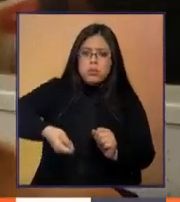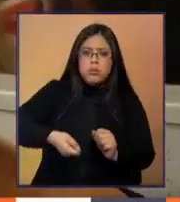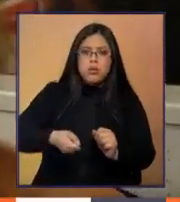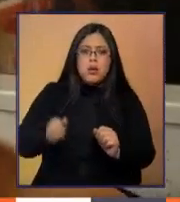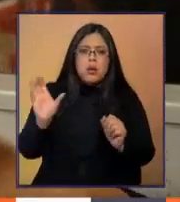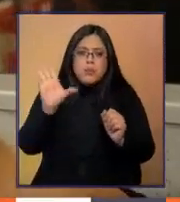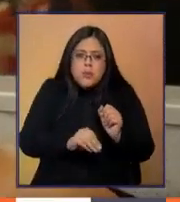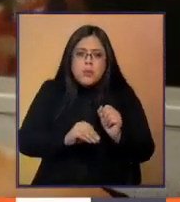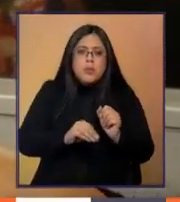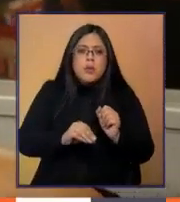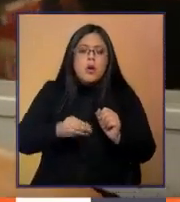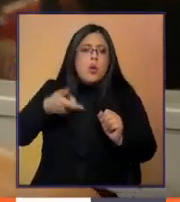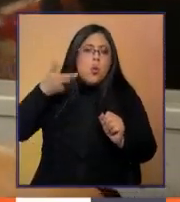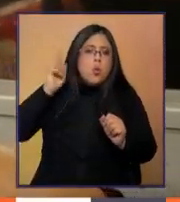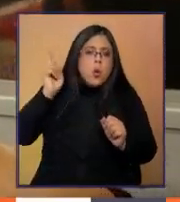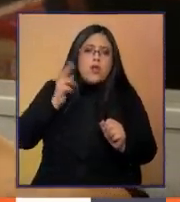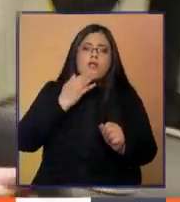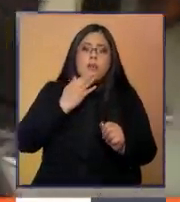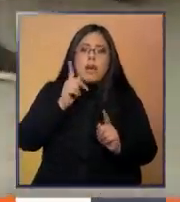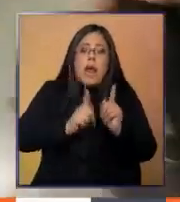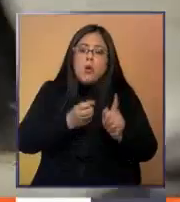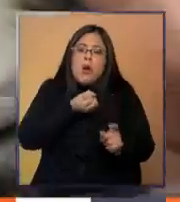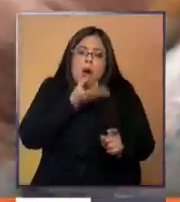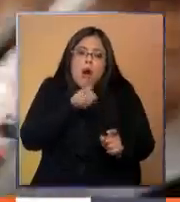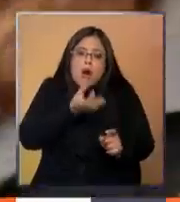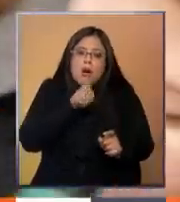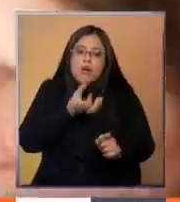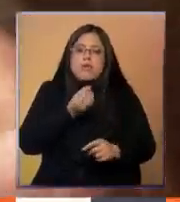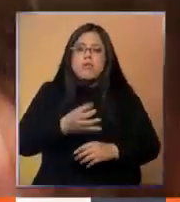han tratado, me han subido y me han bajado a garabato.